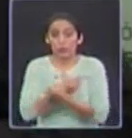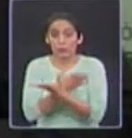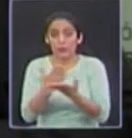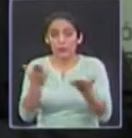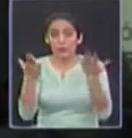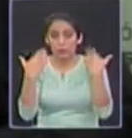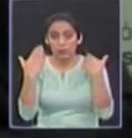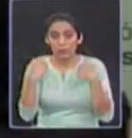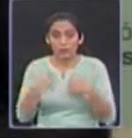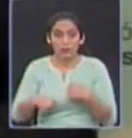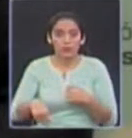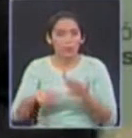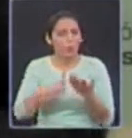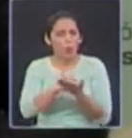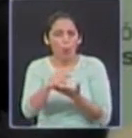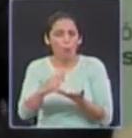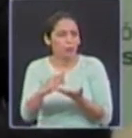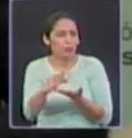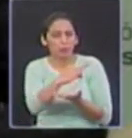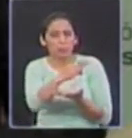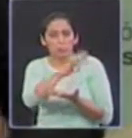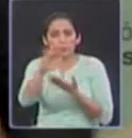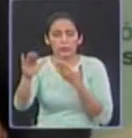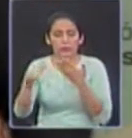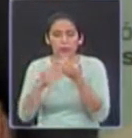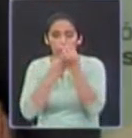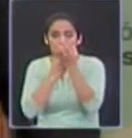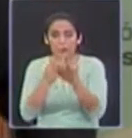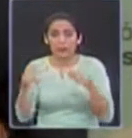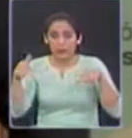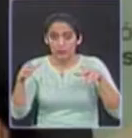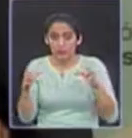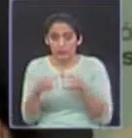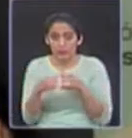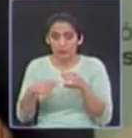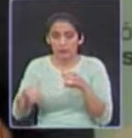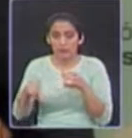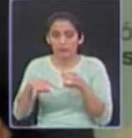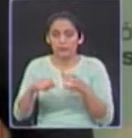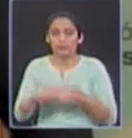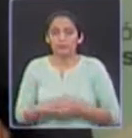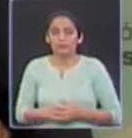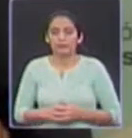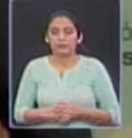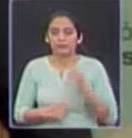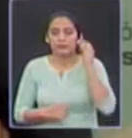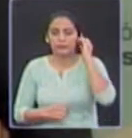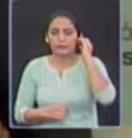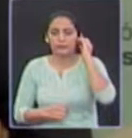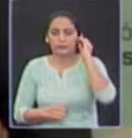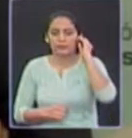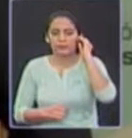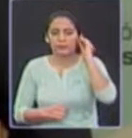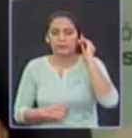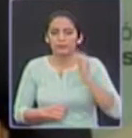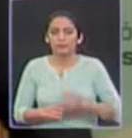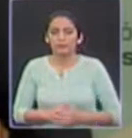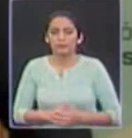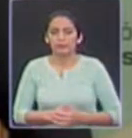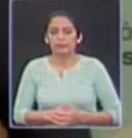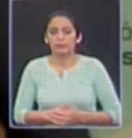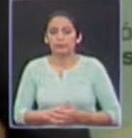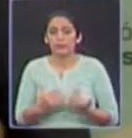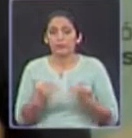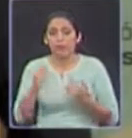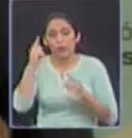la fuente las redes sociales y todas las canastas con la